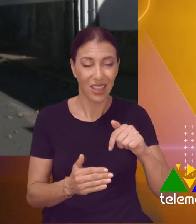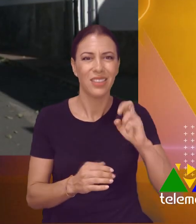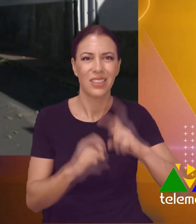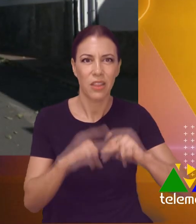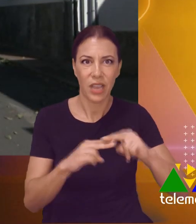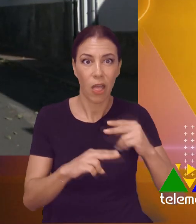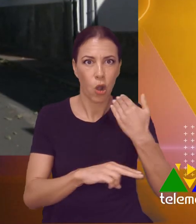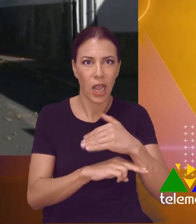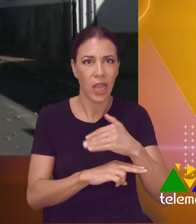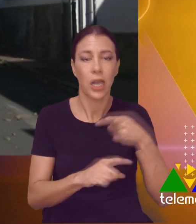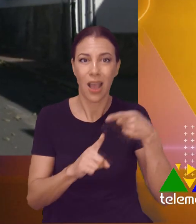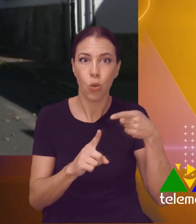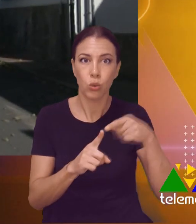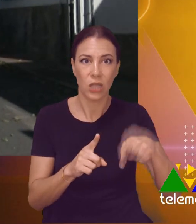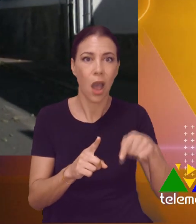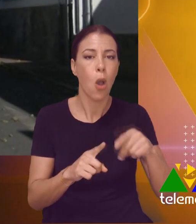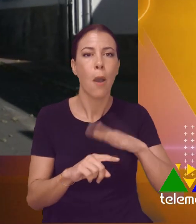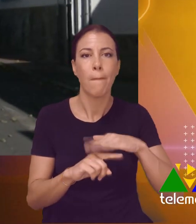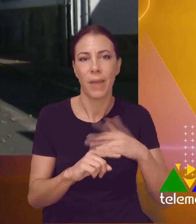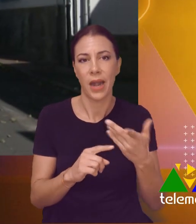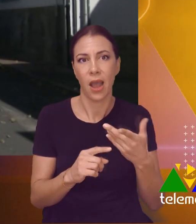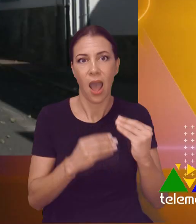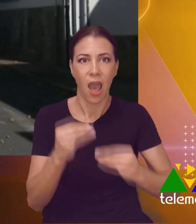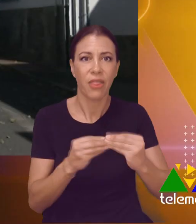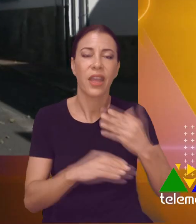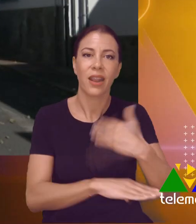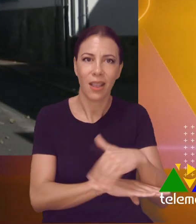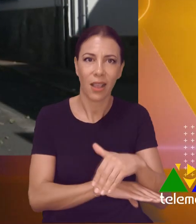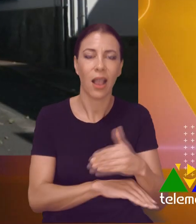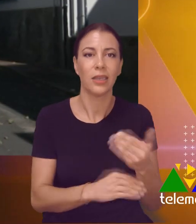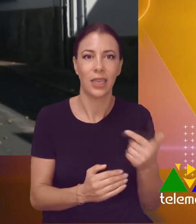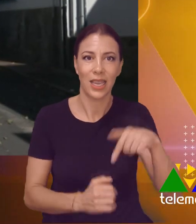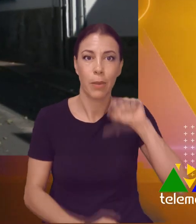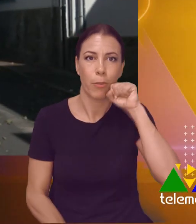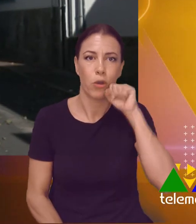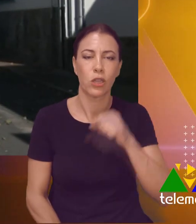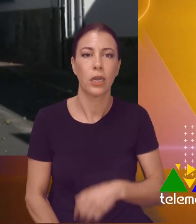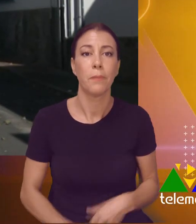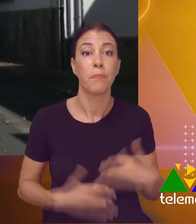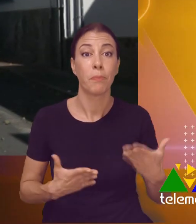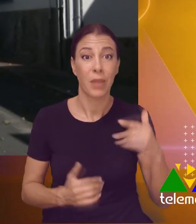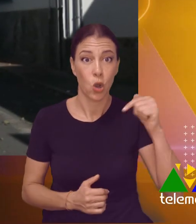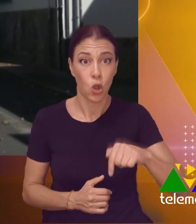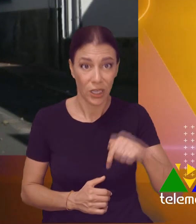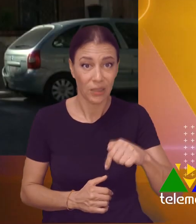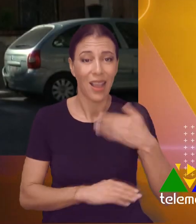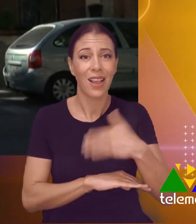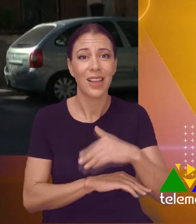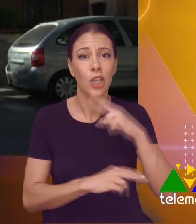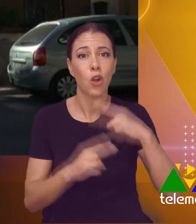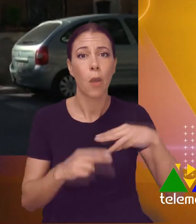esas barranqueras para las calles, para hacer calles en Motril. Y esta es la calle Manuel Peña, curiosamente es que existió Manuel